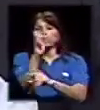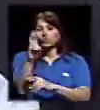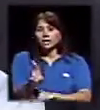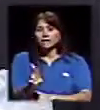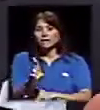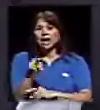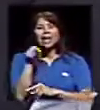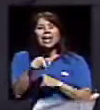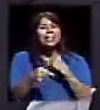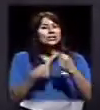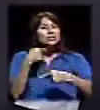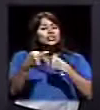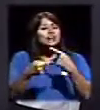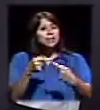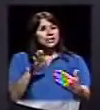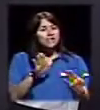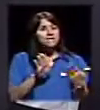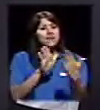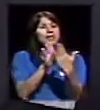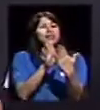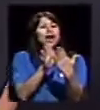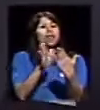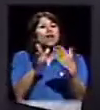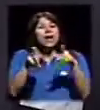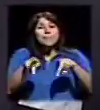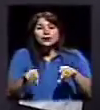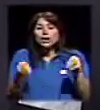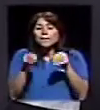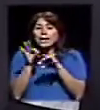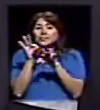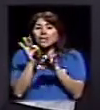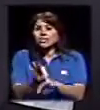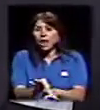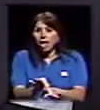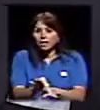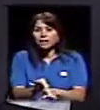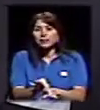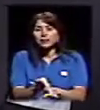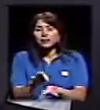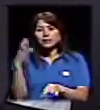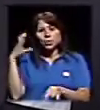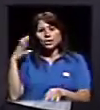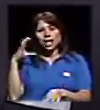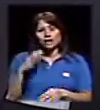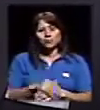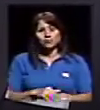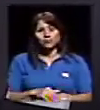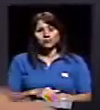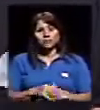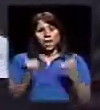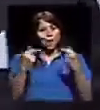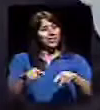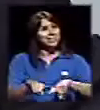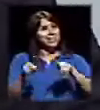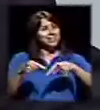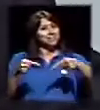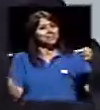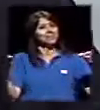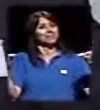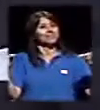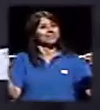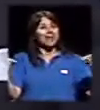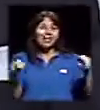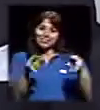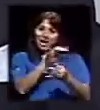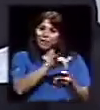creciente, al conservadurismo, llamémosle así, uh-huh, o al tradicionalismo, claro, uh-huh, de Cartago, ¿verdad? Y eventualmente de Heredia